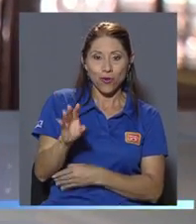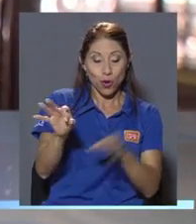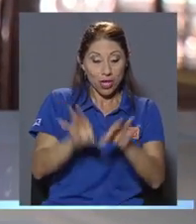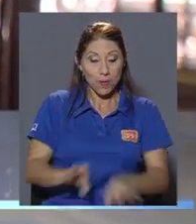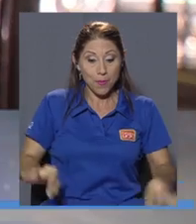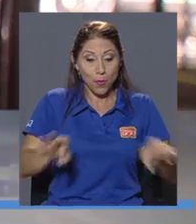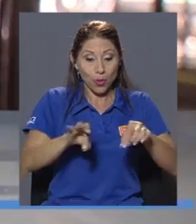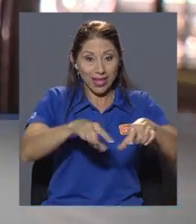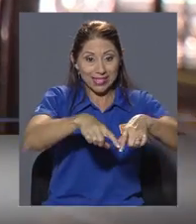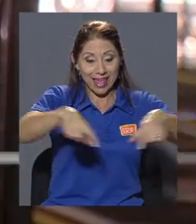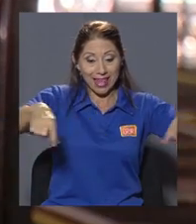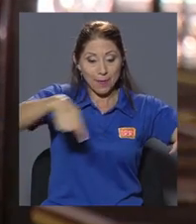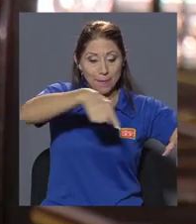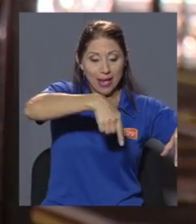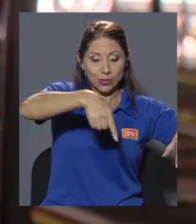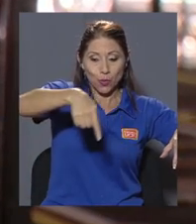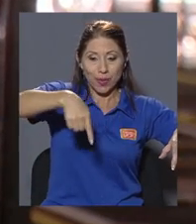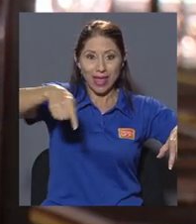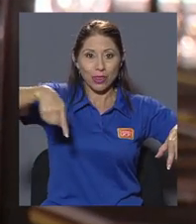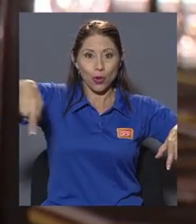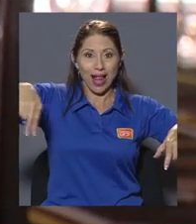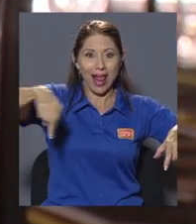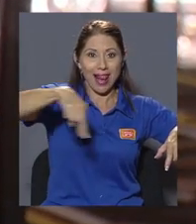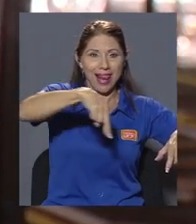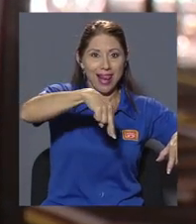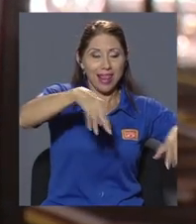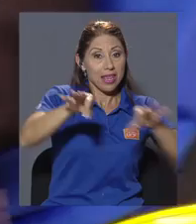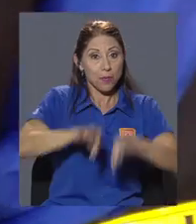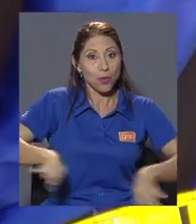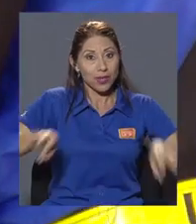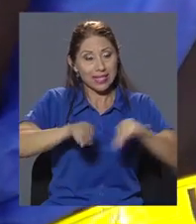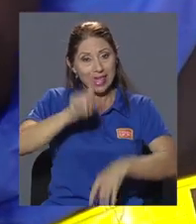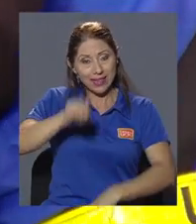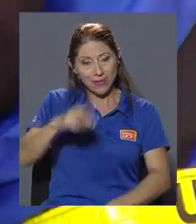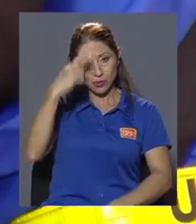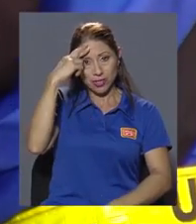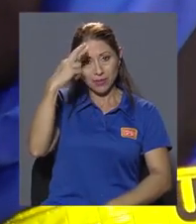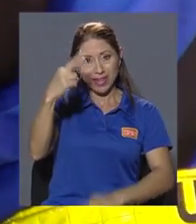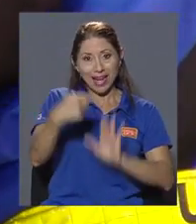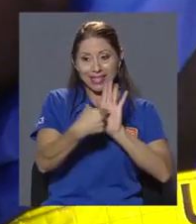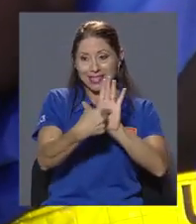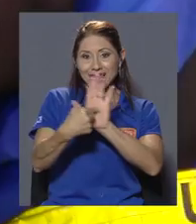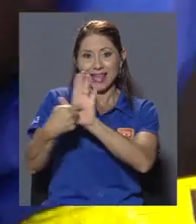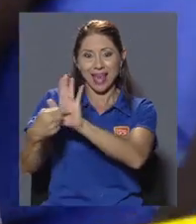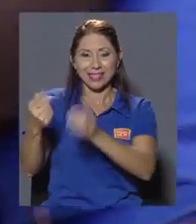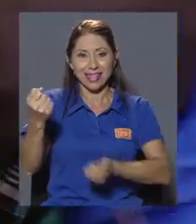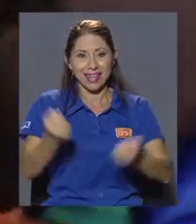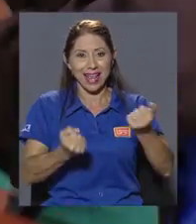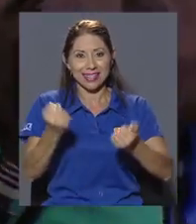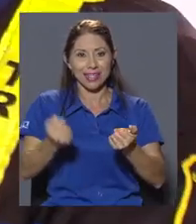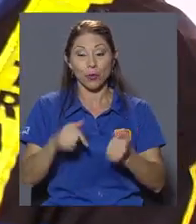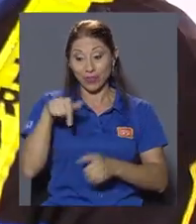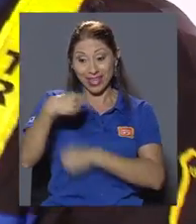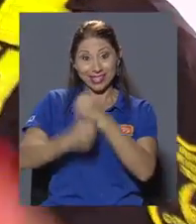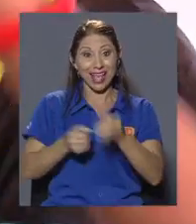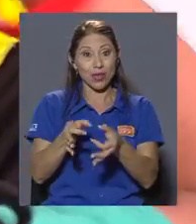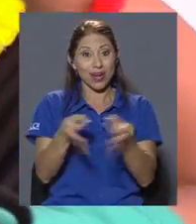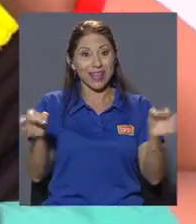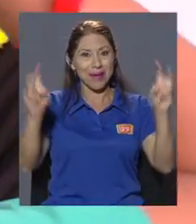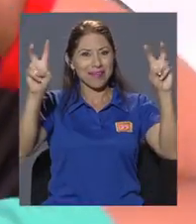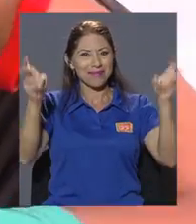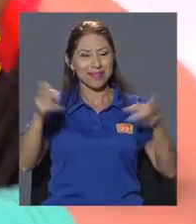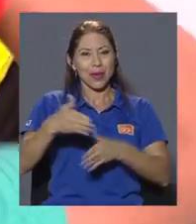peatonal, la importancia de que debemos de respetar las señales de tránsito. El lema de este año